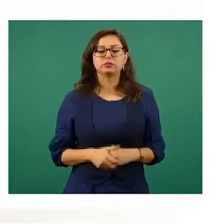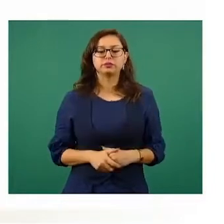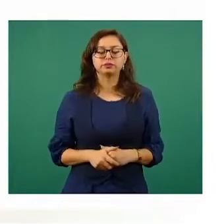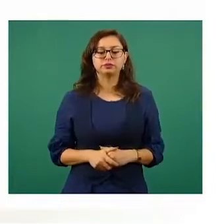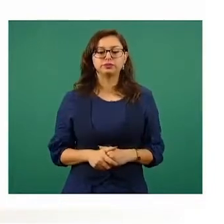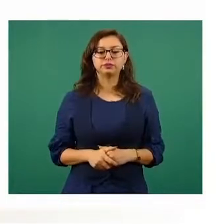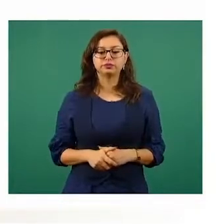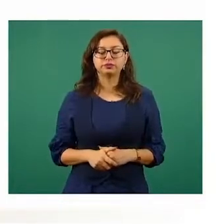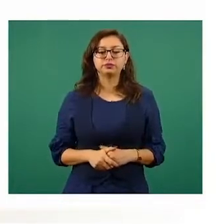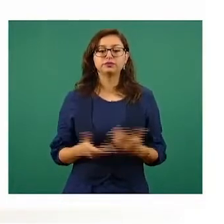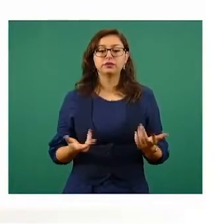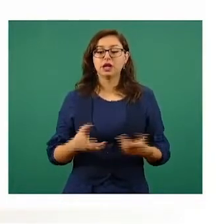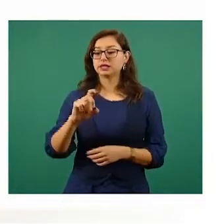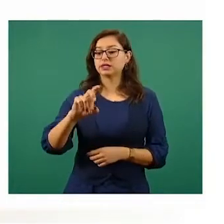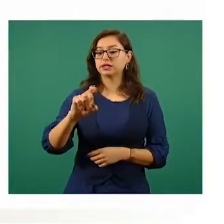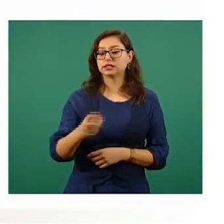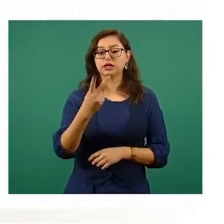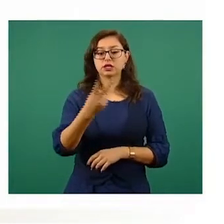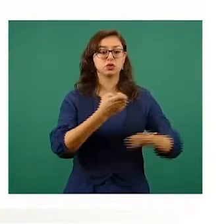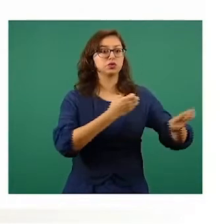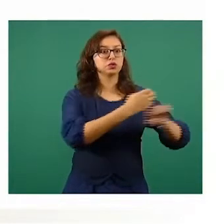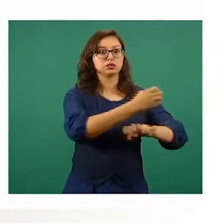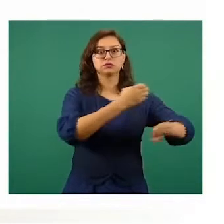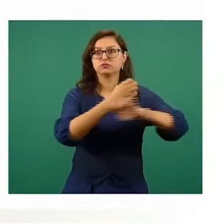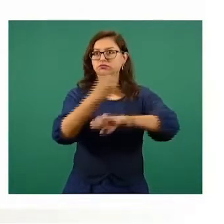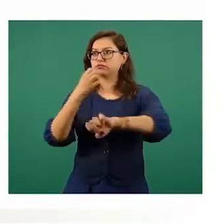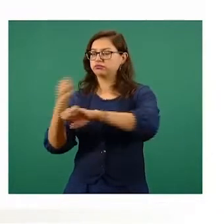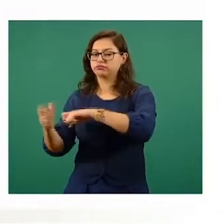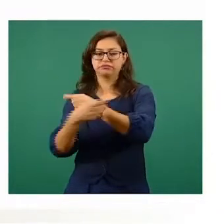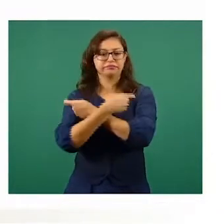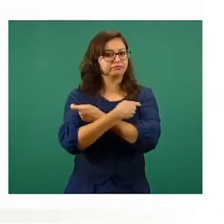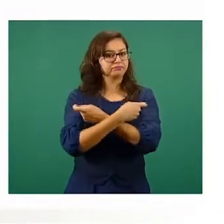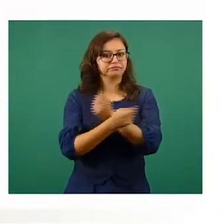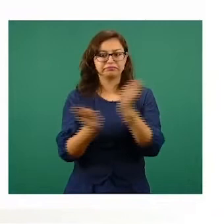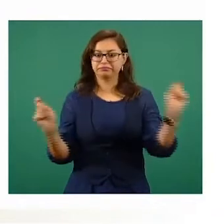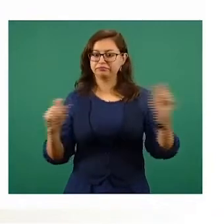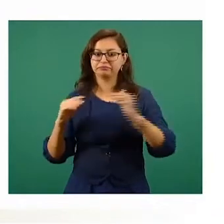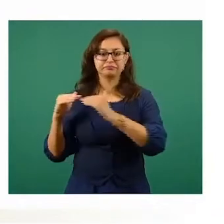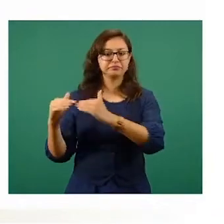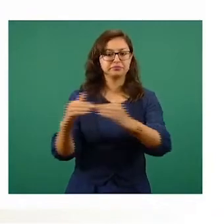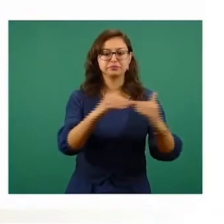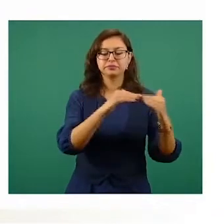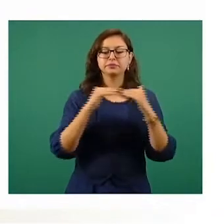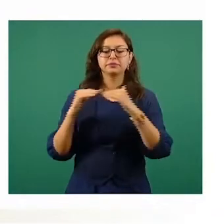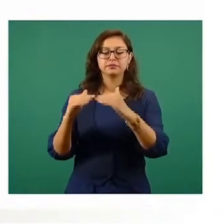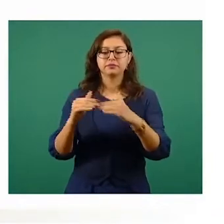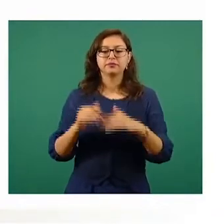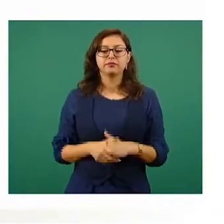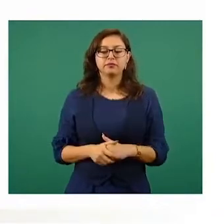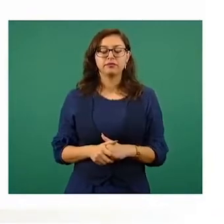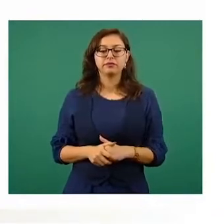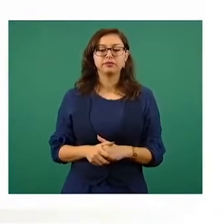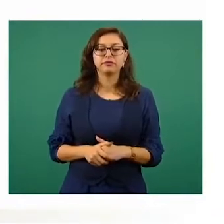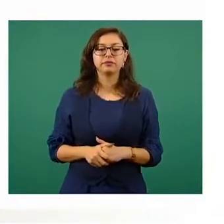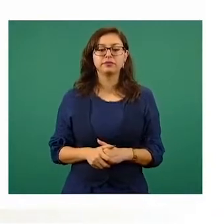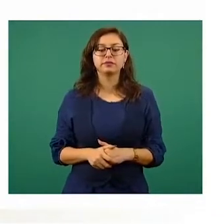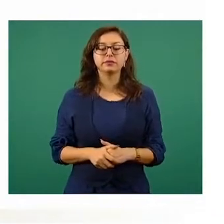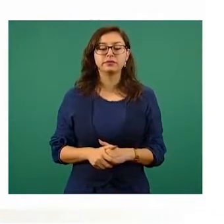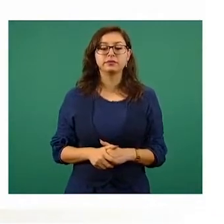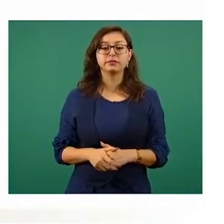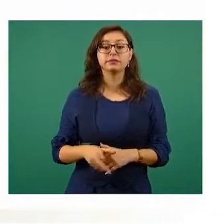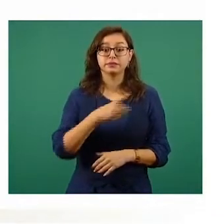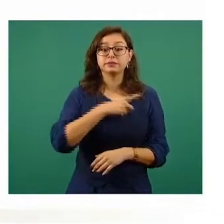se distribuyeron en los 32 estados, en las 32 entidades federativas. Recordar que aquí, como lo